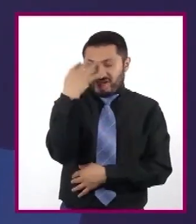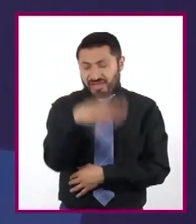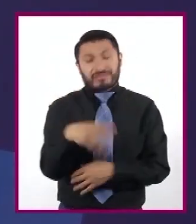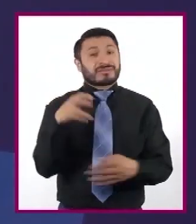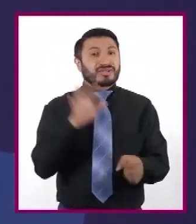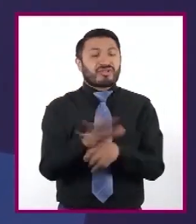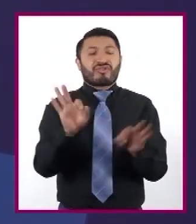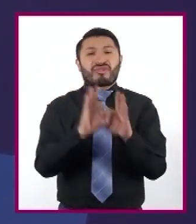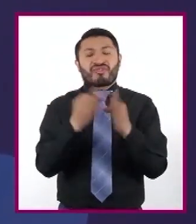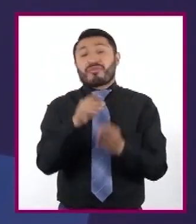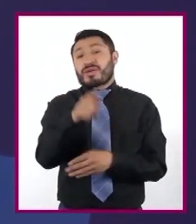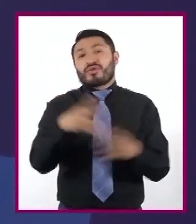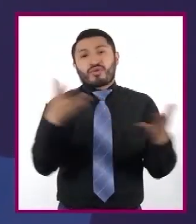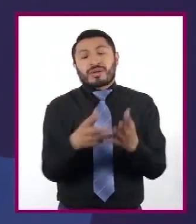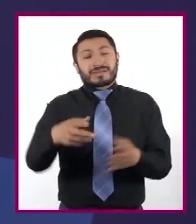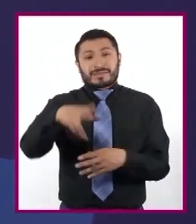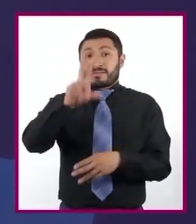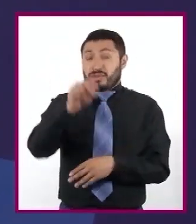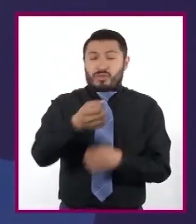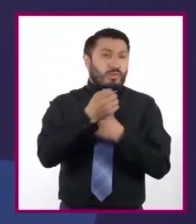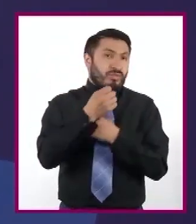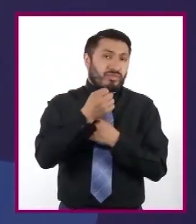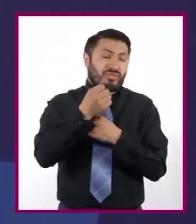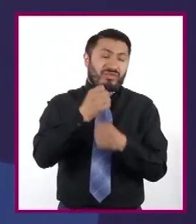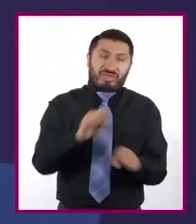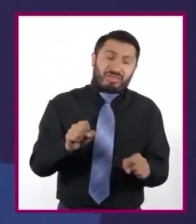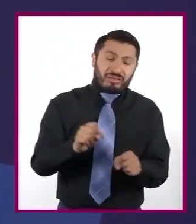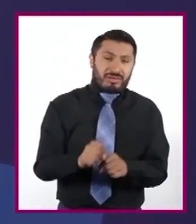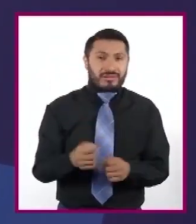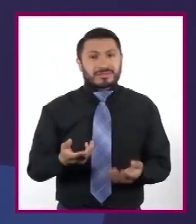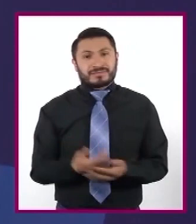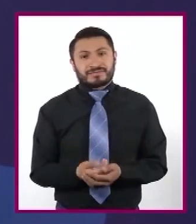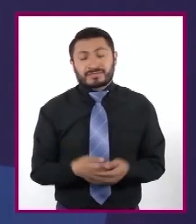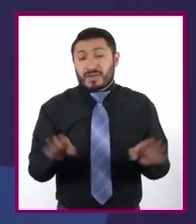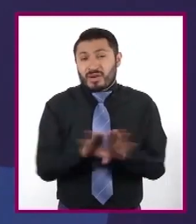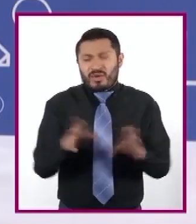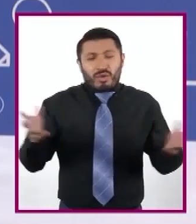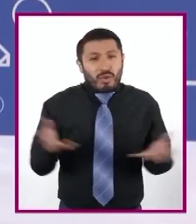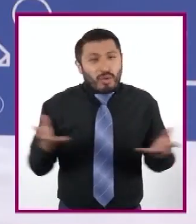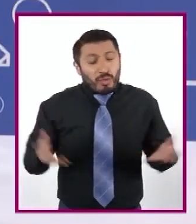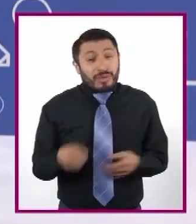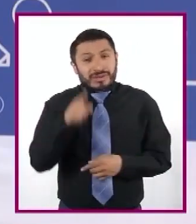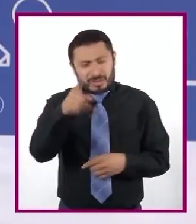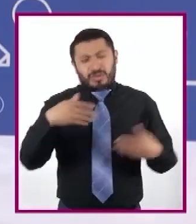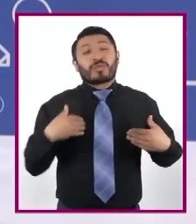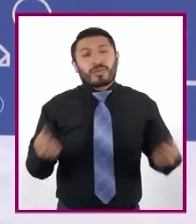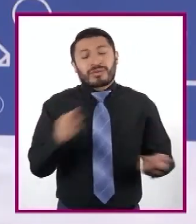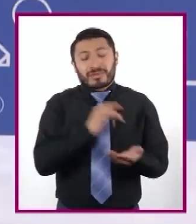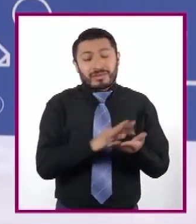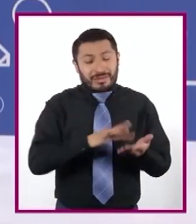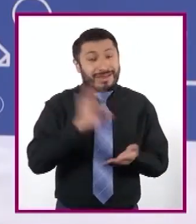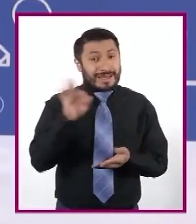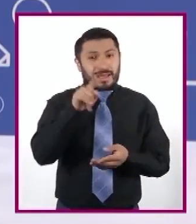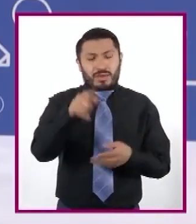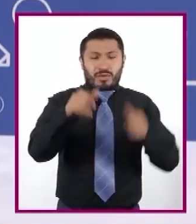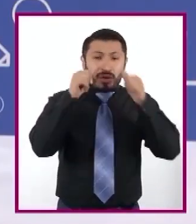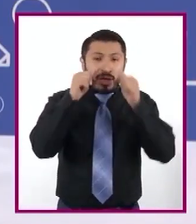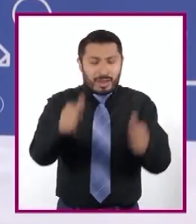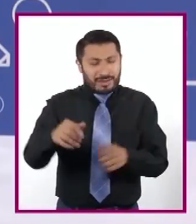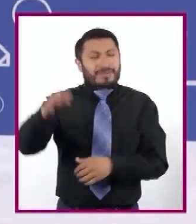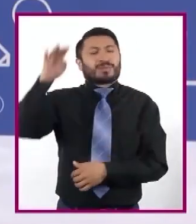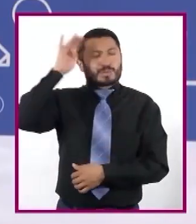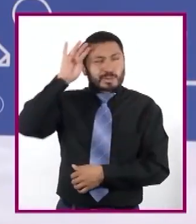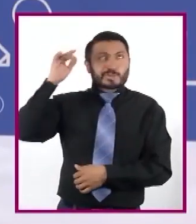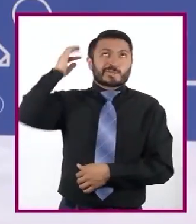no repetir las mismas palabras en un texto y que no se pierda su sentido? Si piensan con atención en las preguntas anteriores